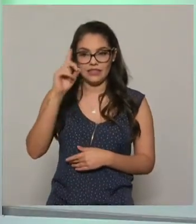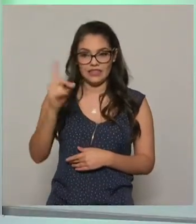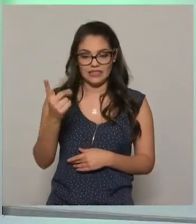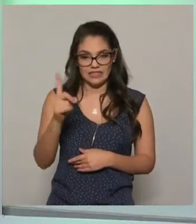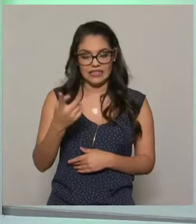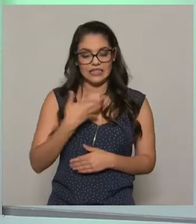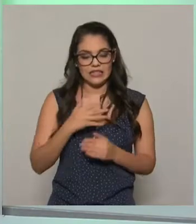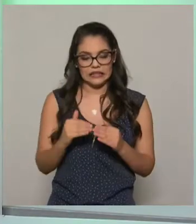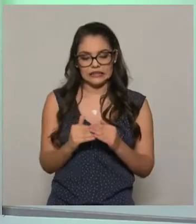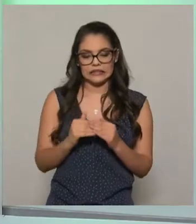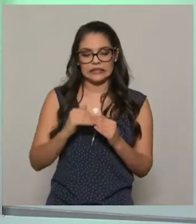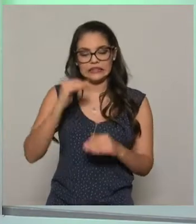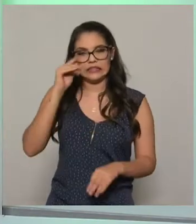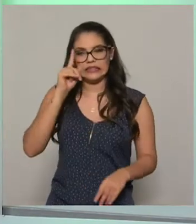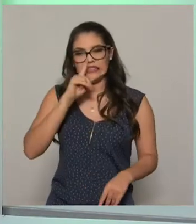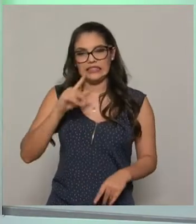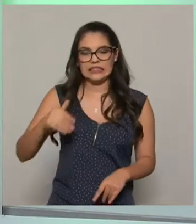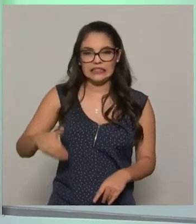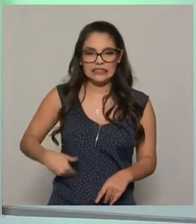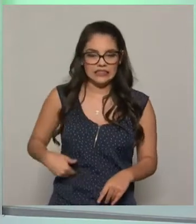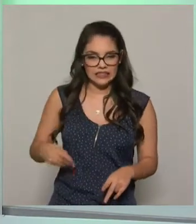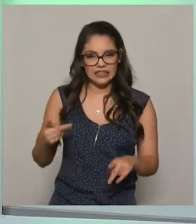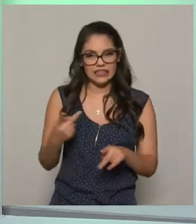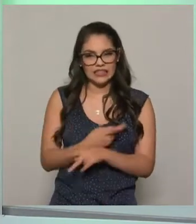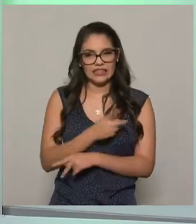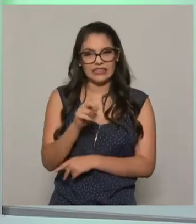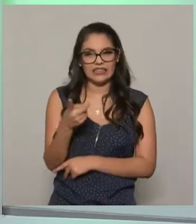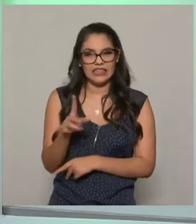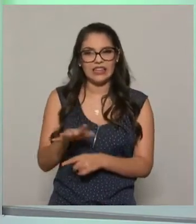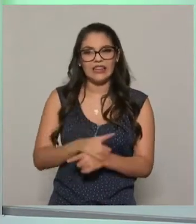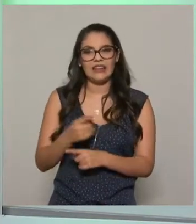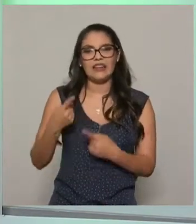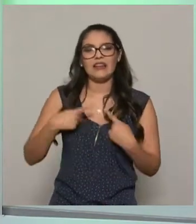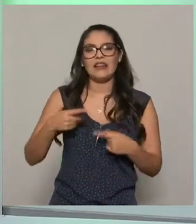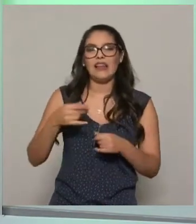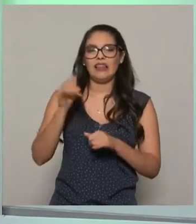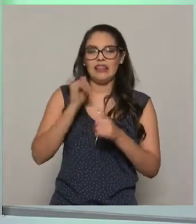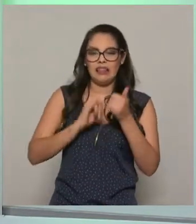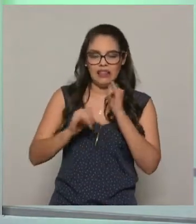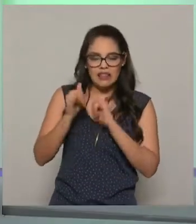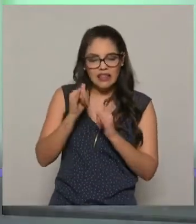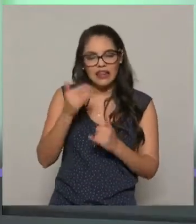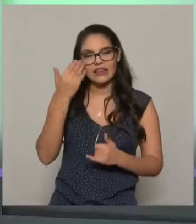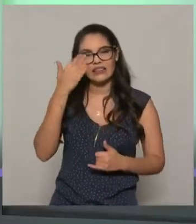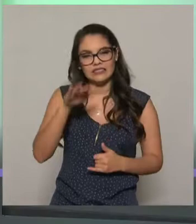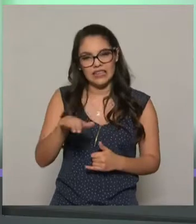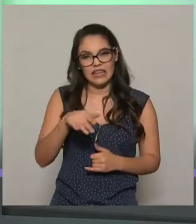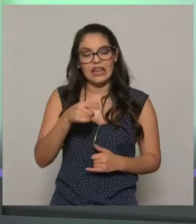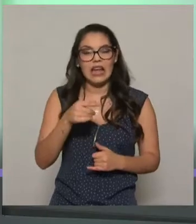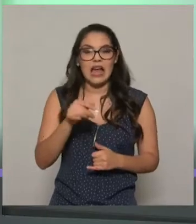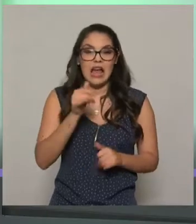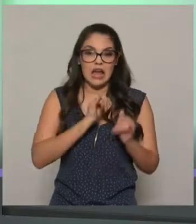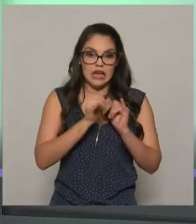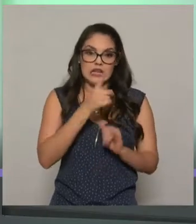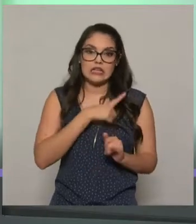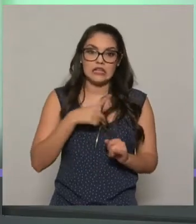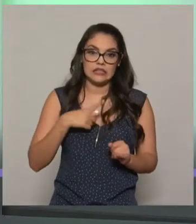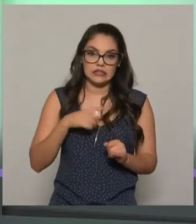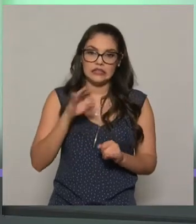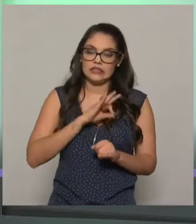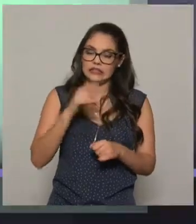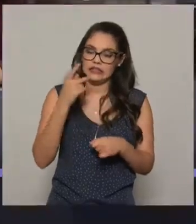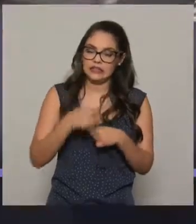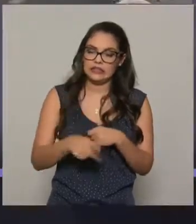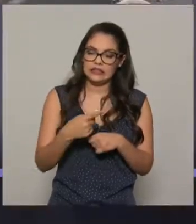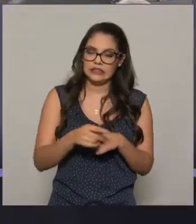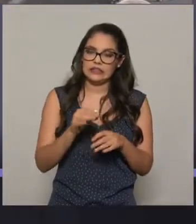también aumentan los accidentes viales en diciembre, pues porque la gente bebe. Sabemos que el alcoholismo es un factor determinante